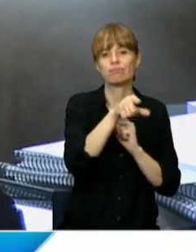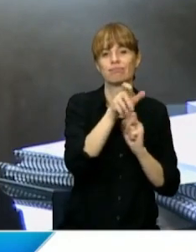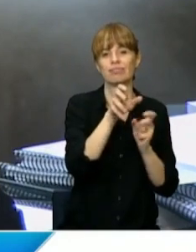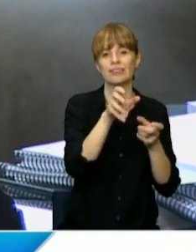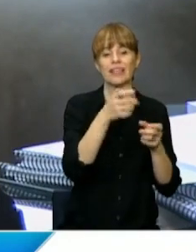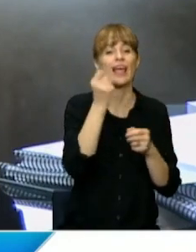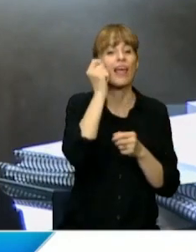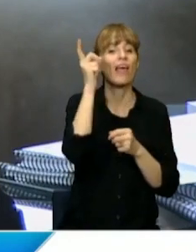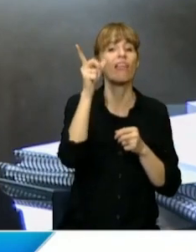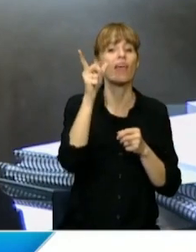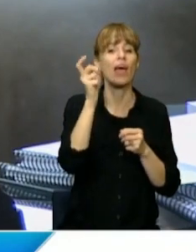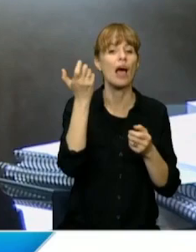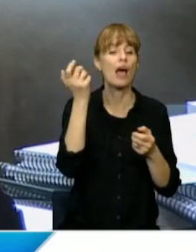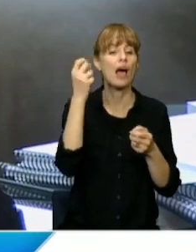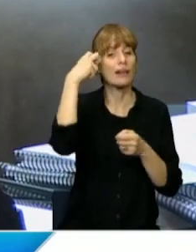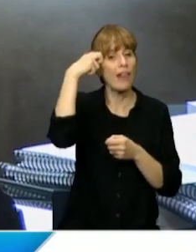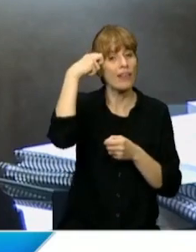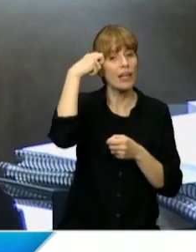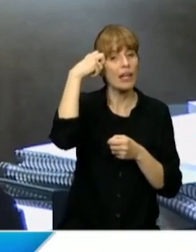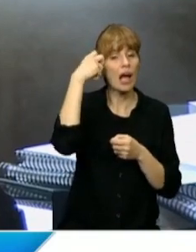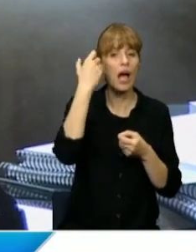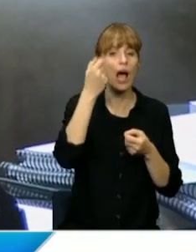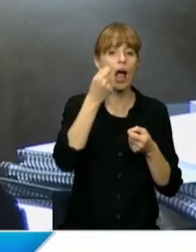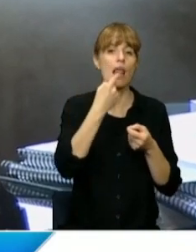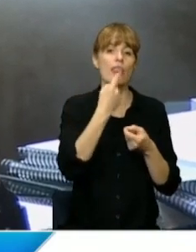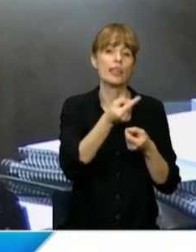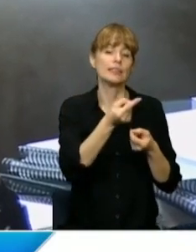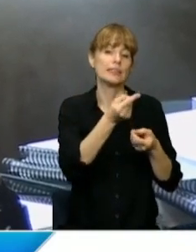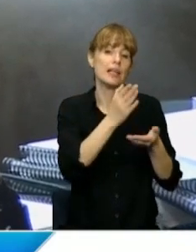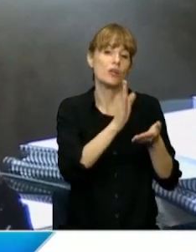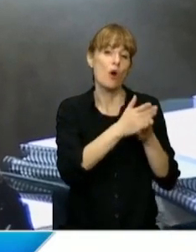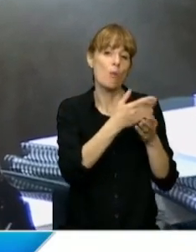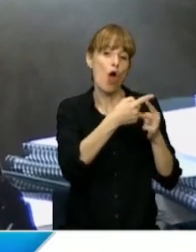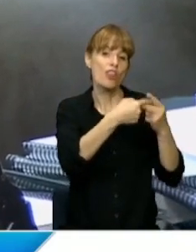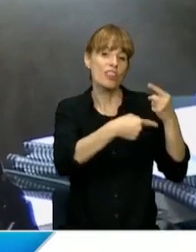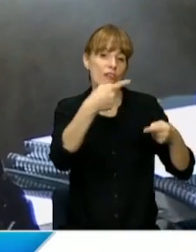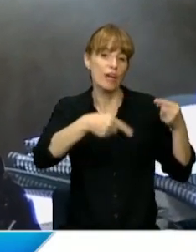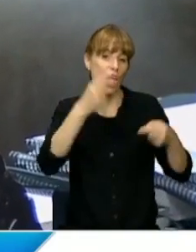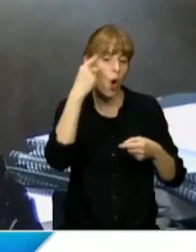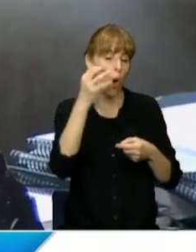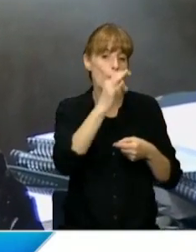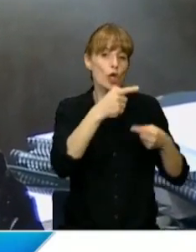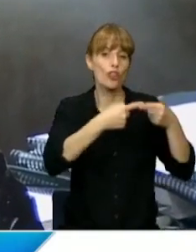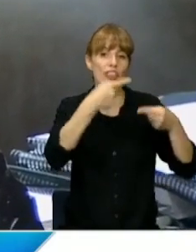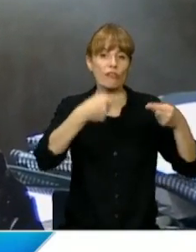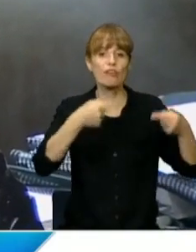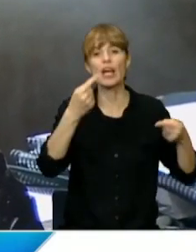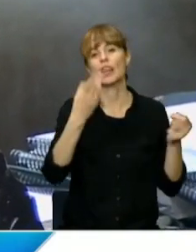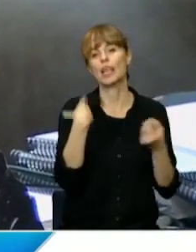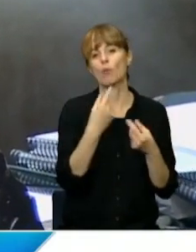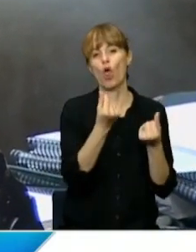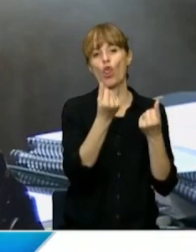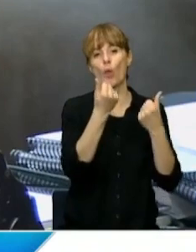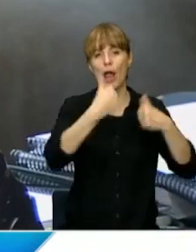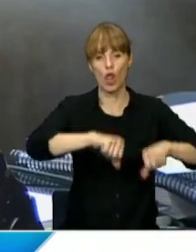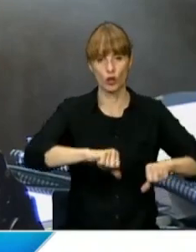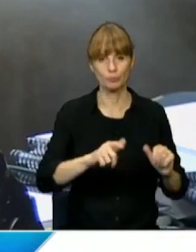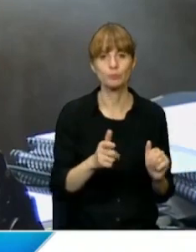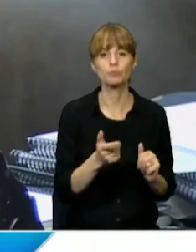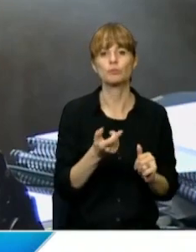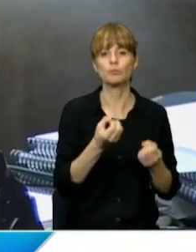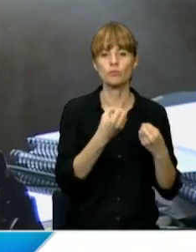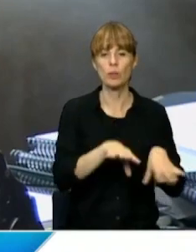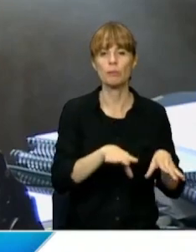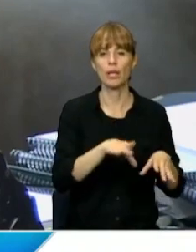el radicalismo tenga matices es un disvalor. Pero para nosotros y para muchos radicales, la democracia interna y